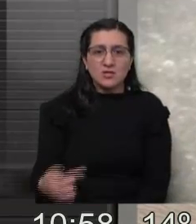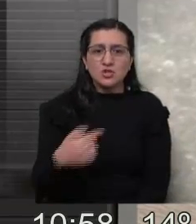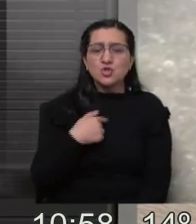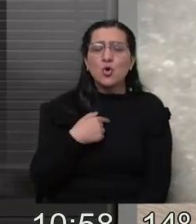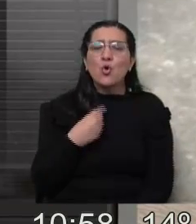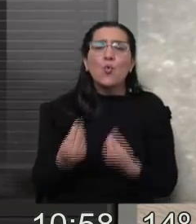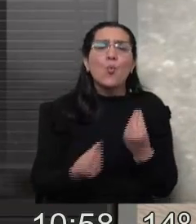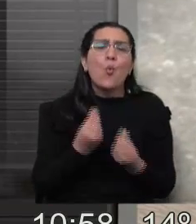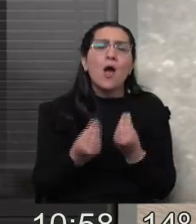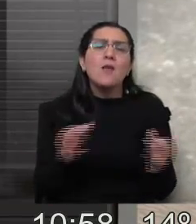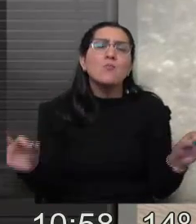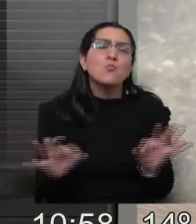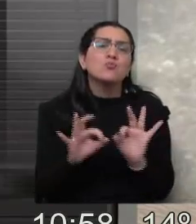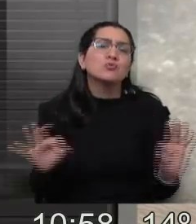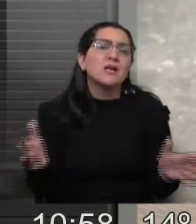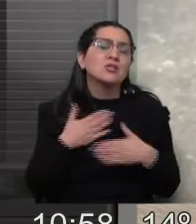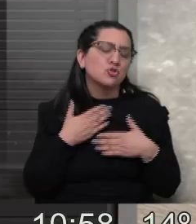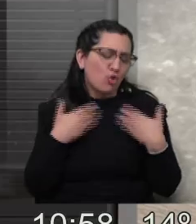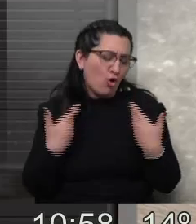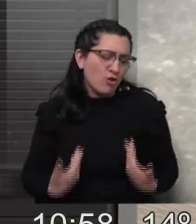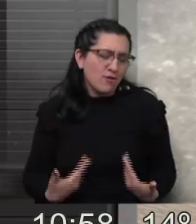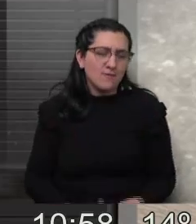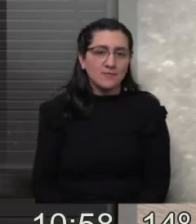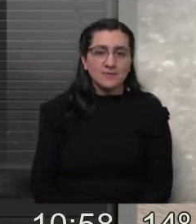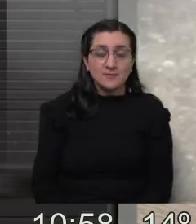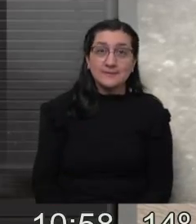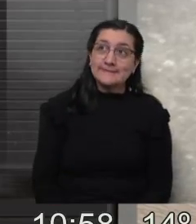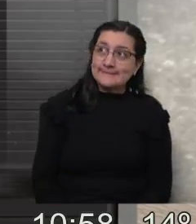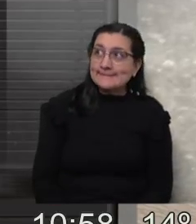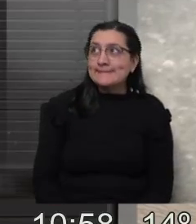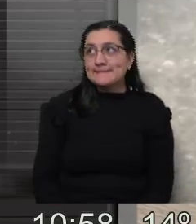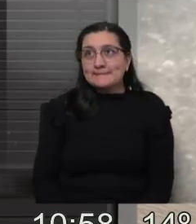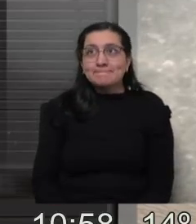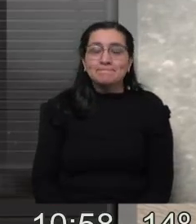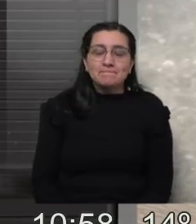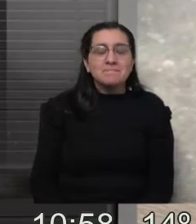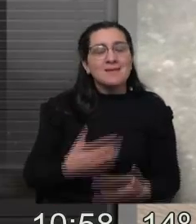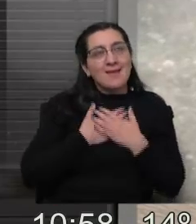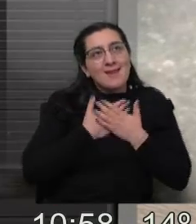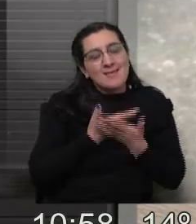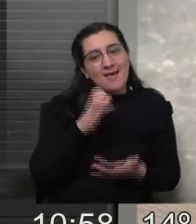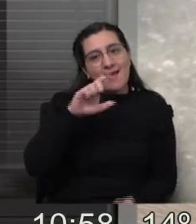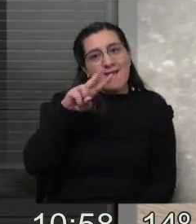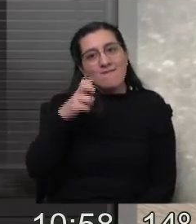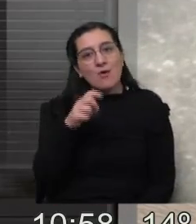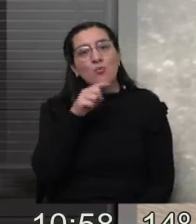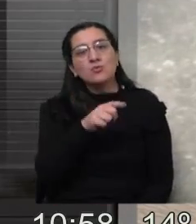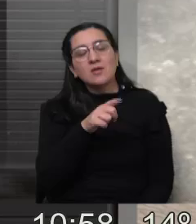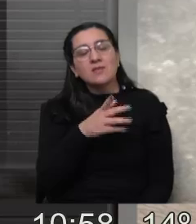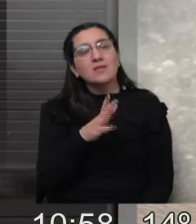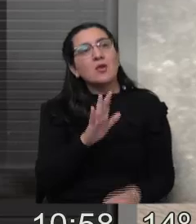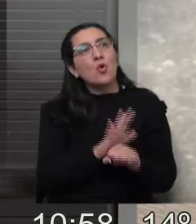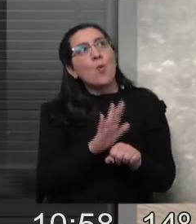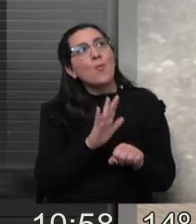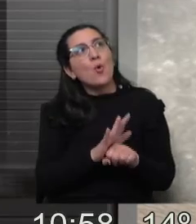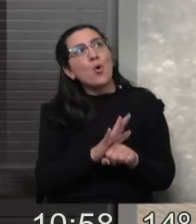música soy? Ay, mi querida Eva, usted es